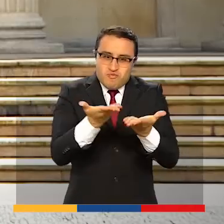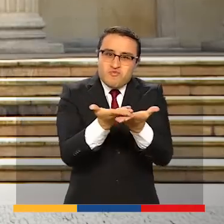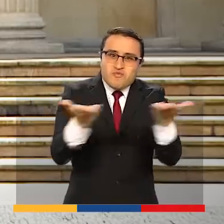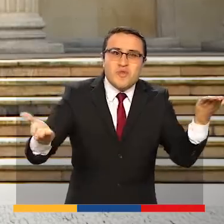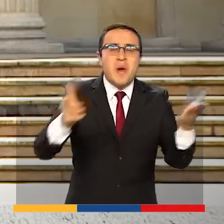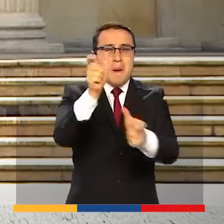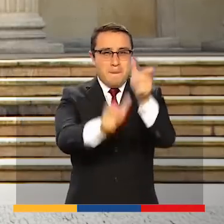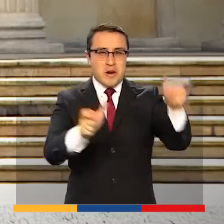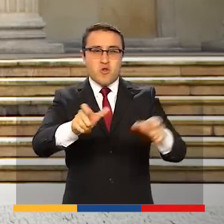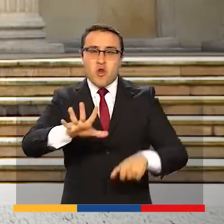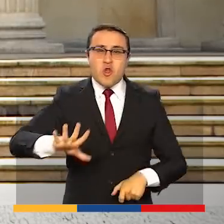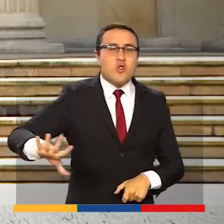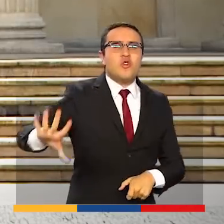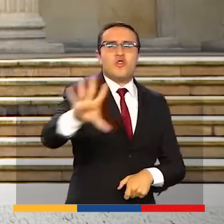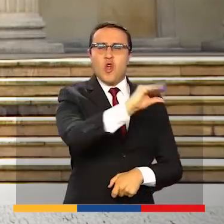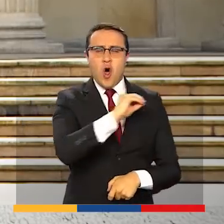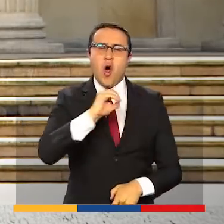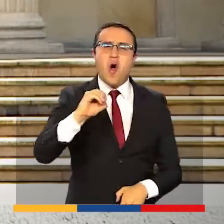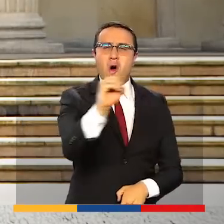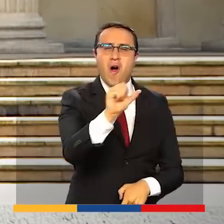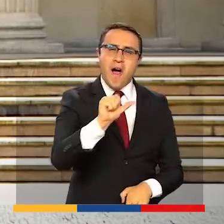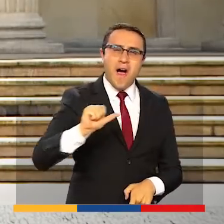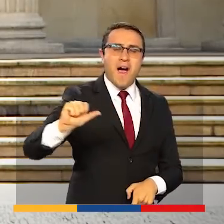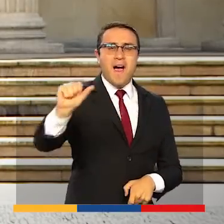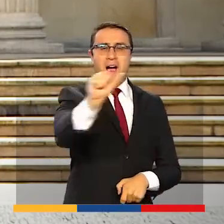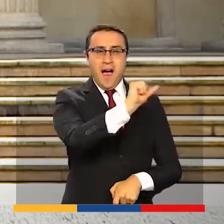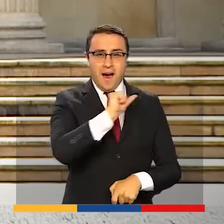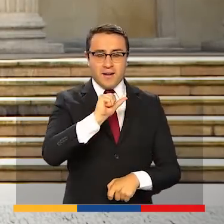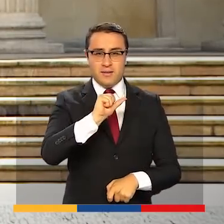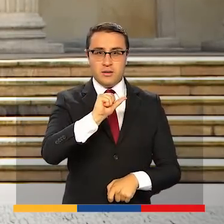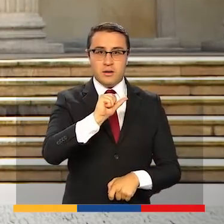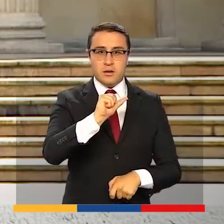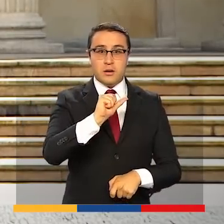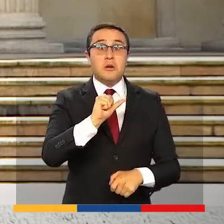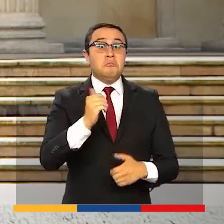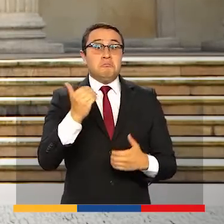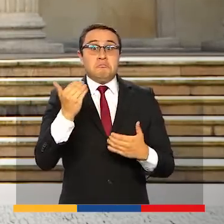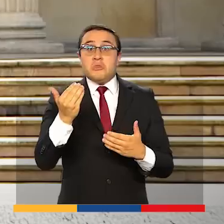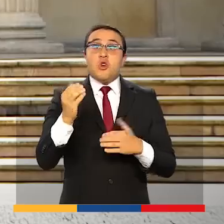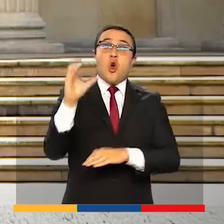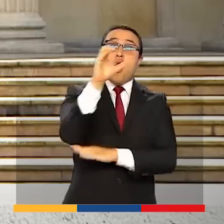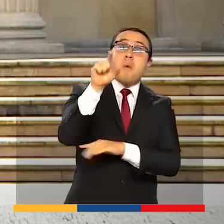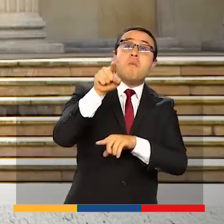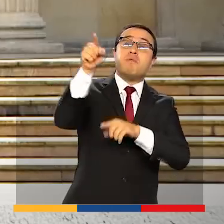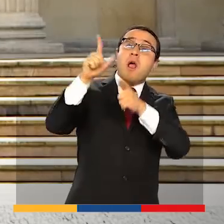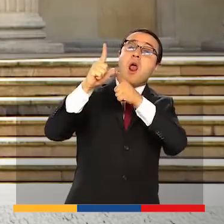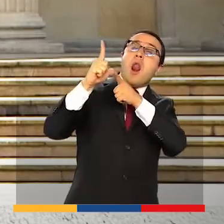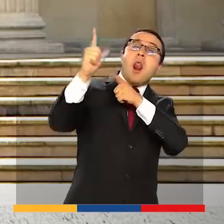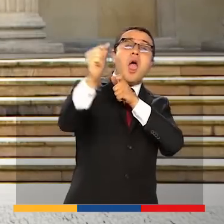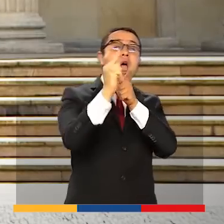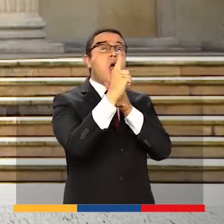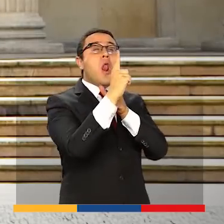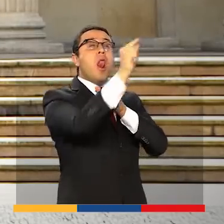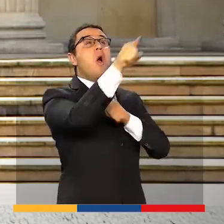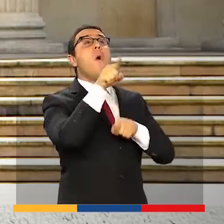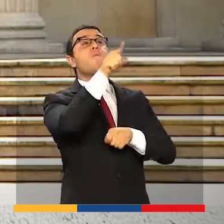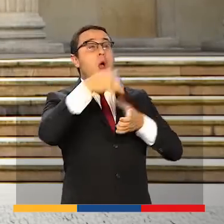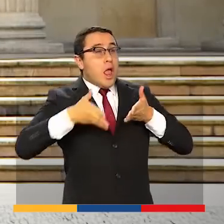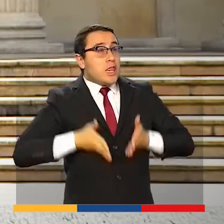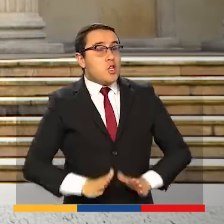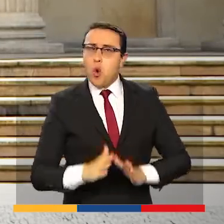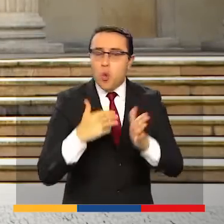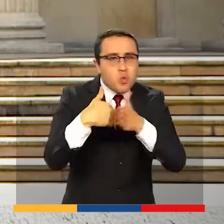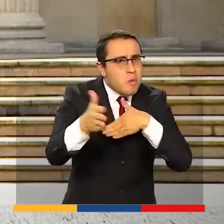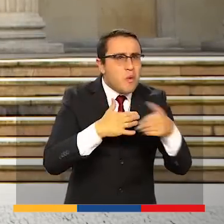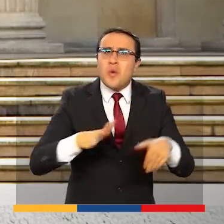gente, de todos y de todas, sin importar en qué rincón de Colombia hayan